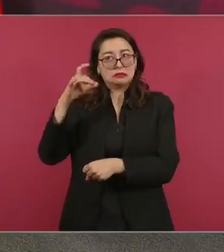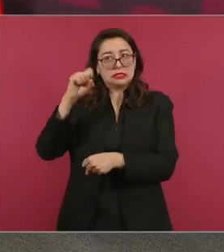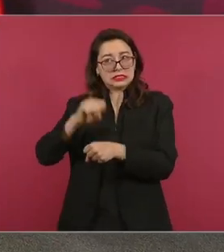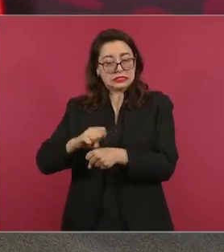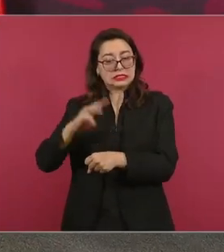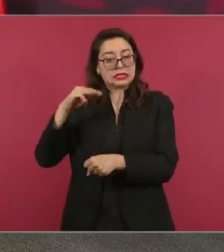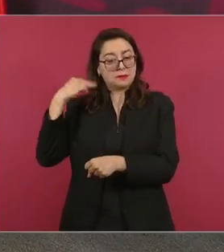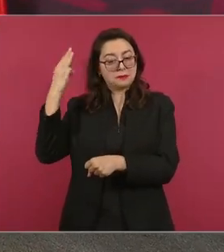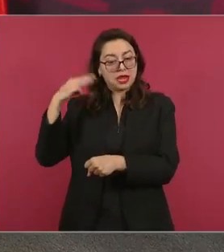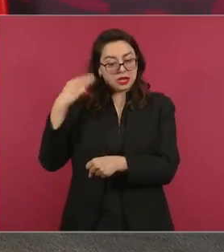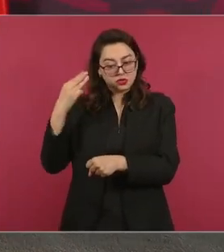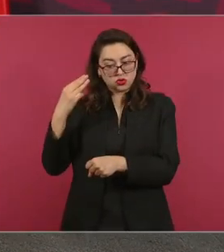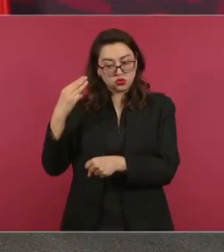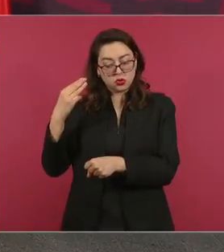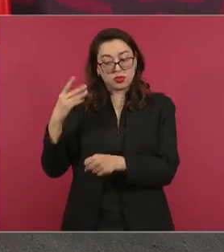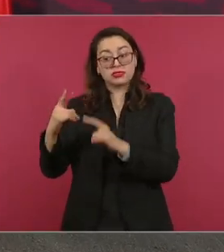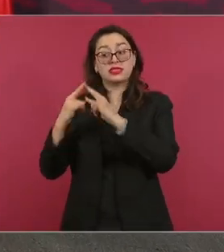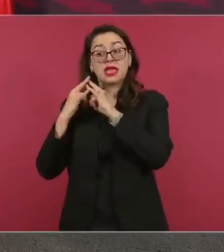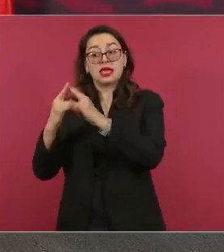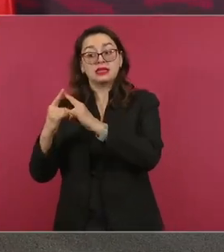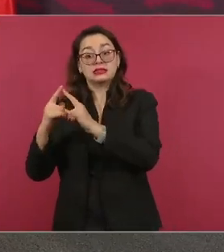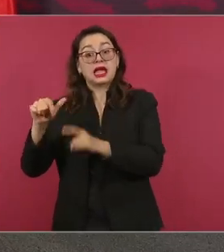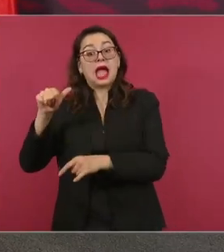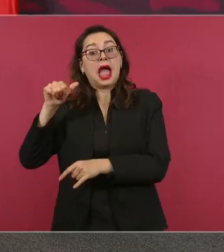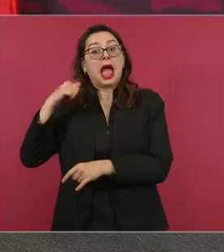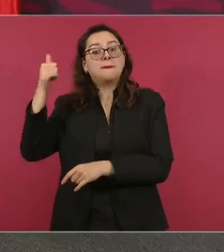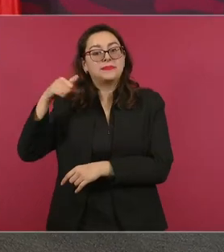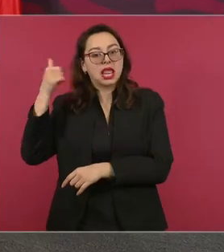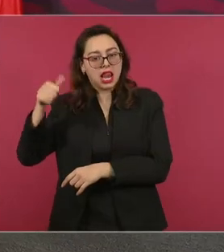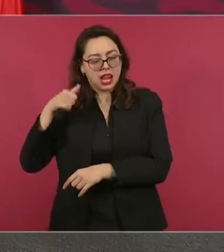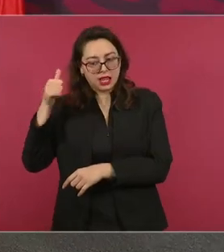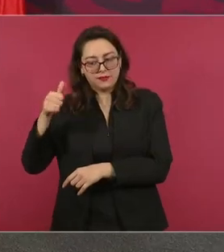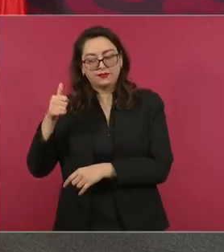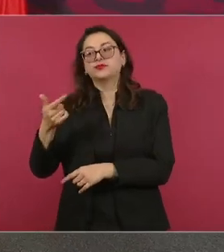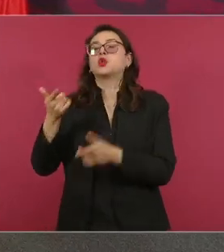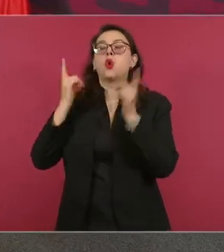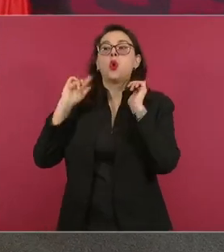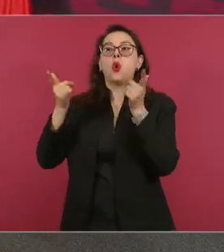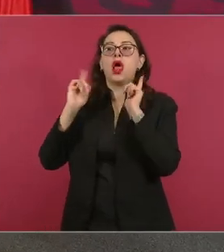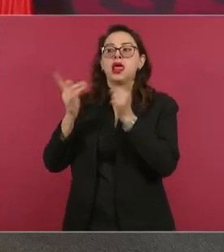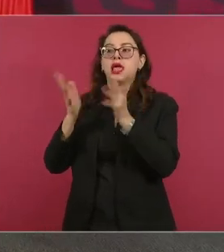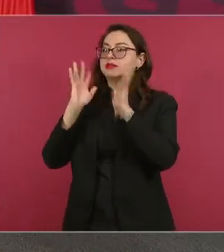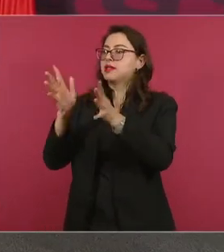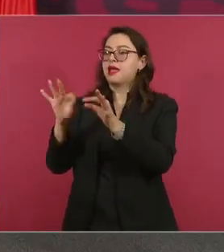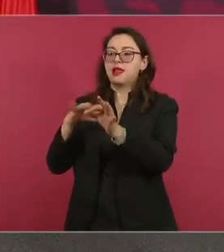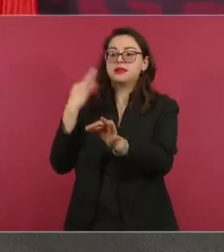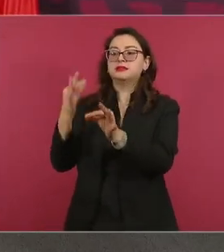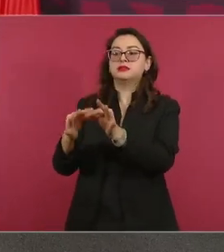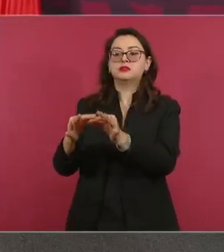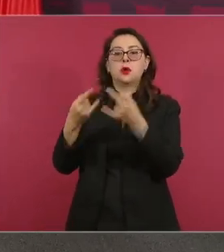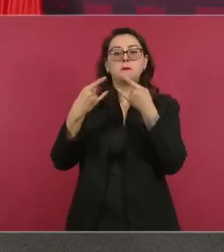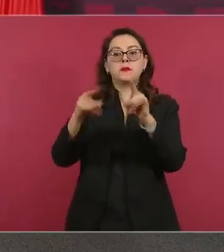ya tengamos 30, 40 hoteles